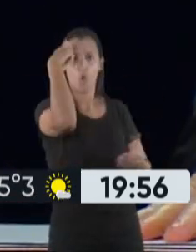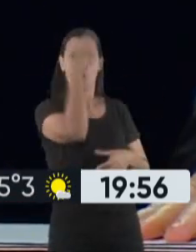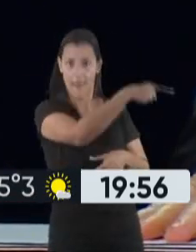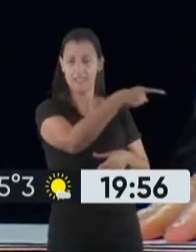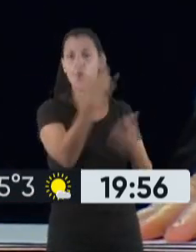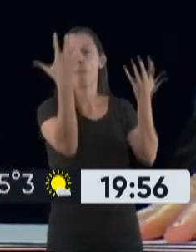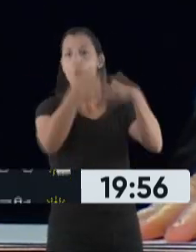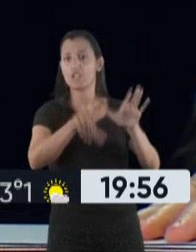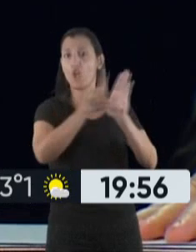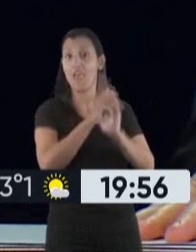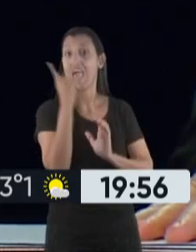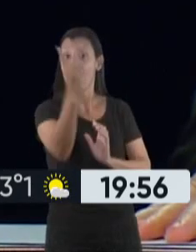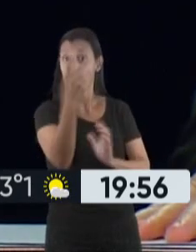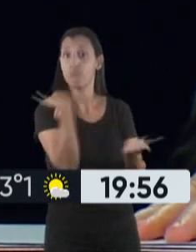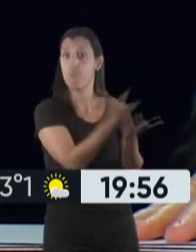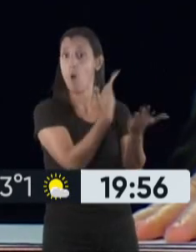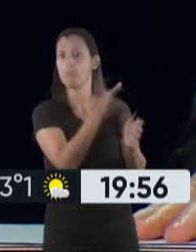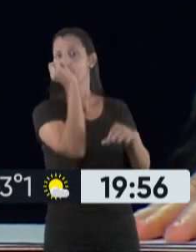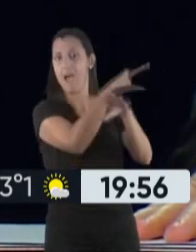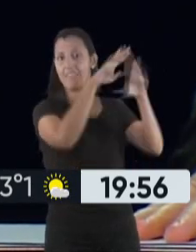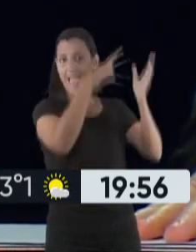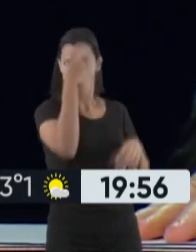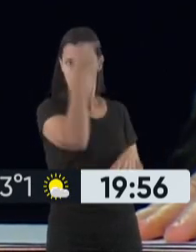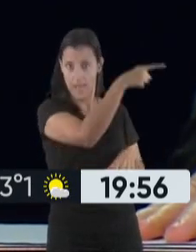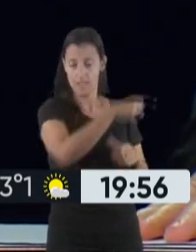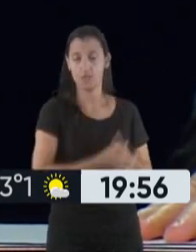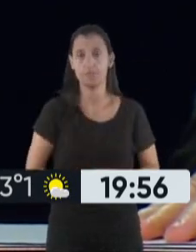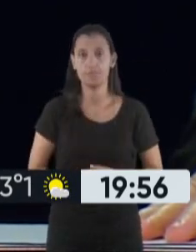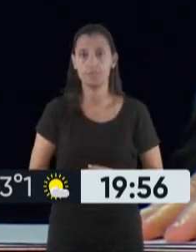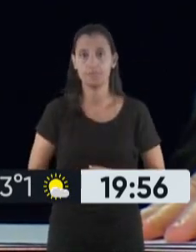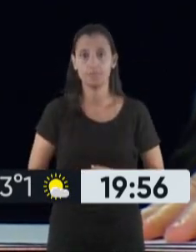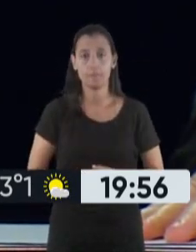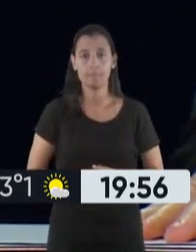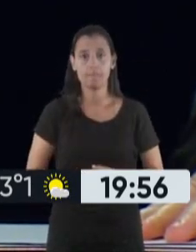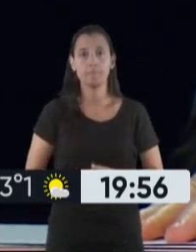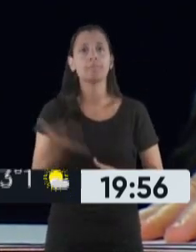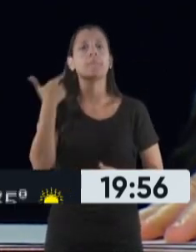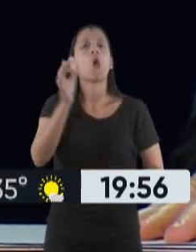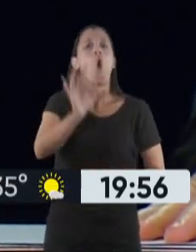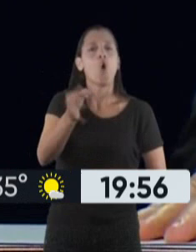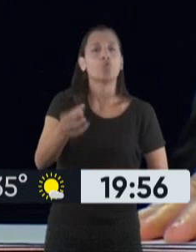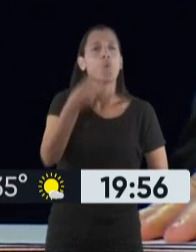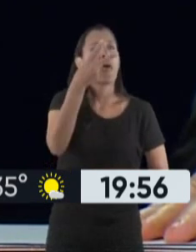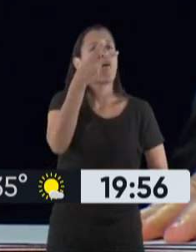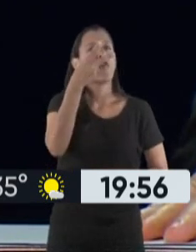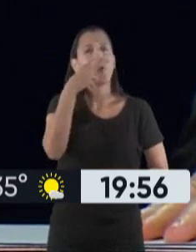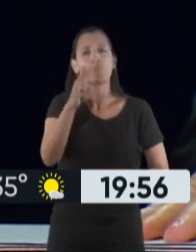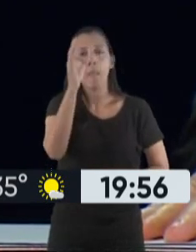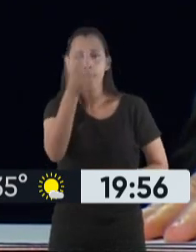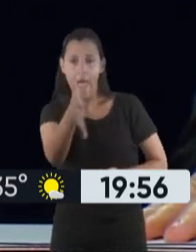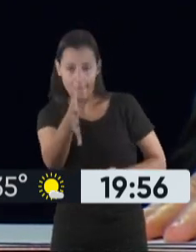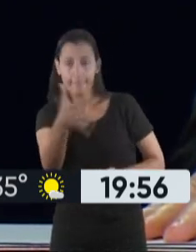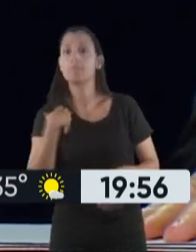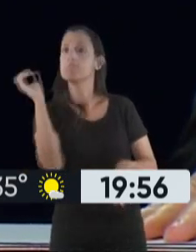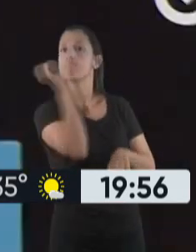de ley, esos 2 proyectos de ley, allá en octubre del 2020, Vilma fue, octubre